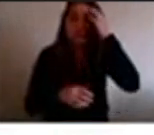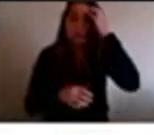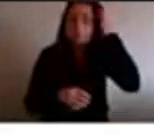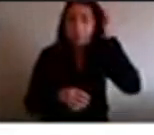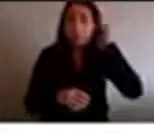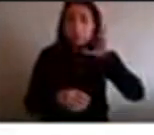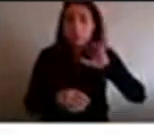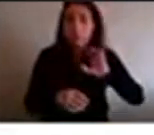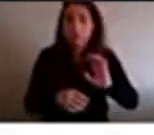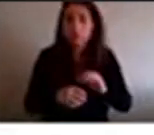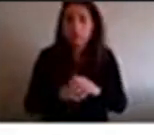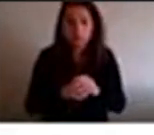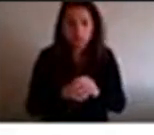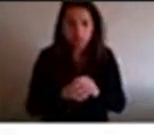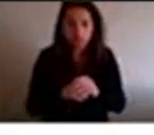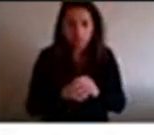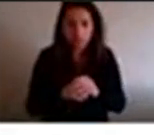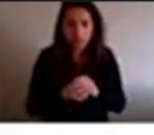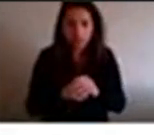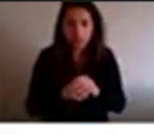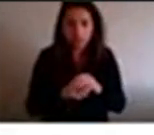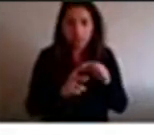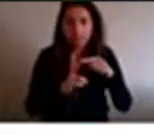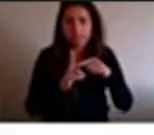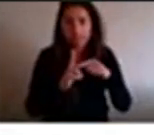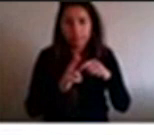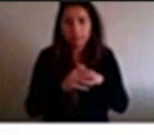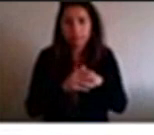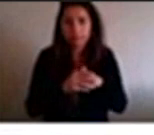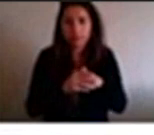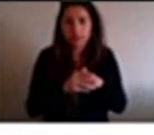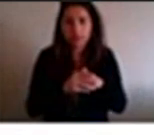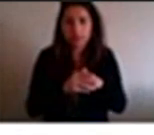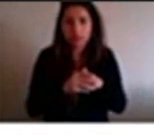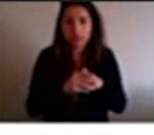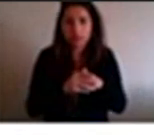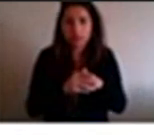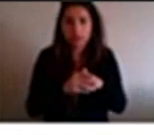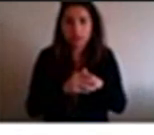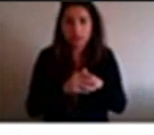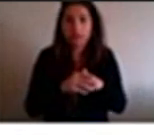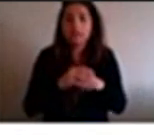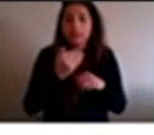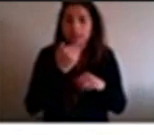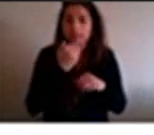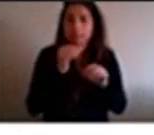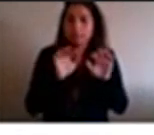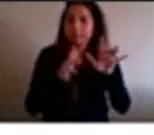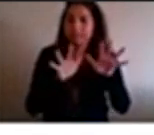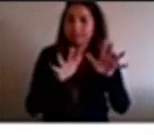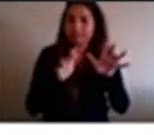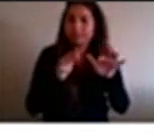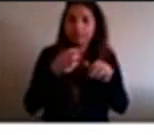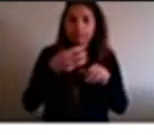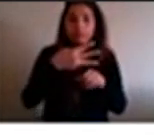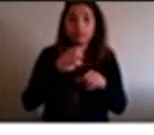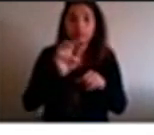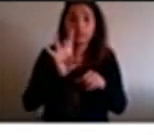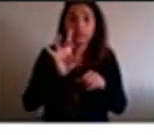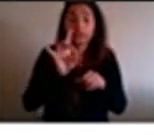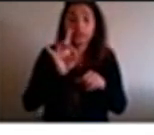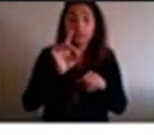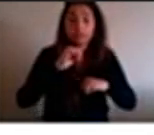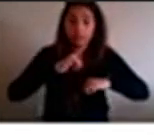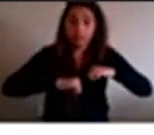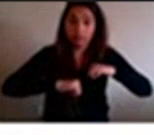Aduanas Nacionales e Impuestos de Aduanas Nacionales, cerca de 350 empleadores